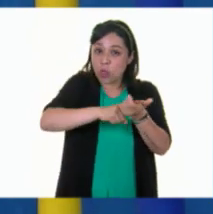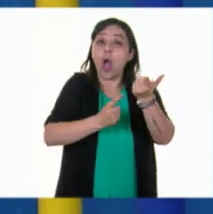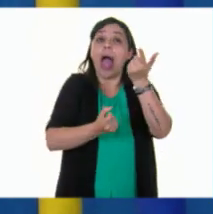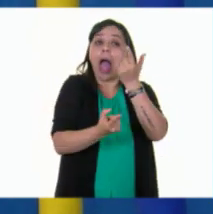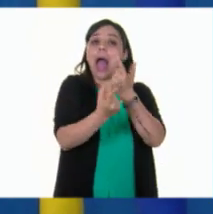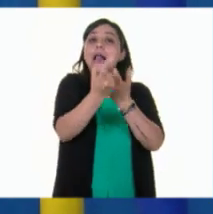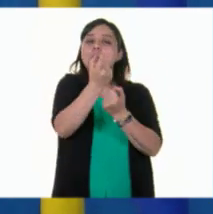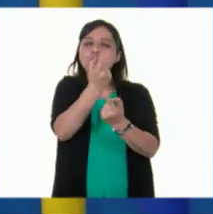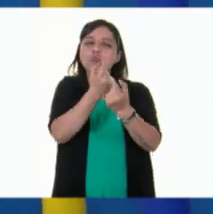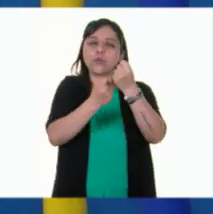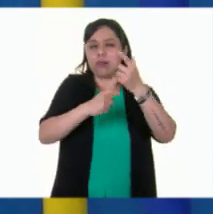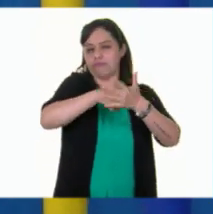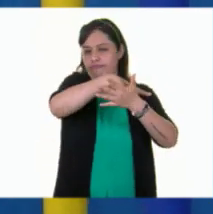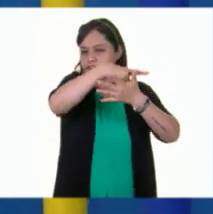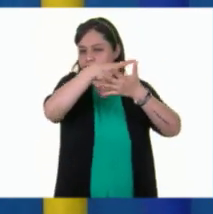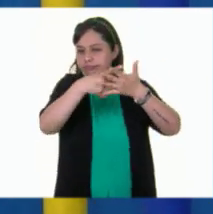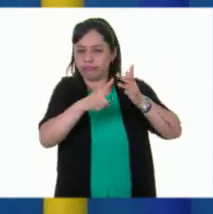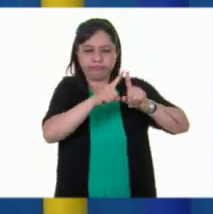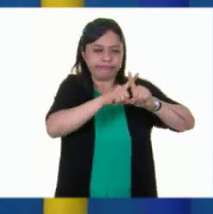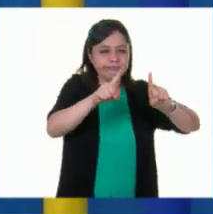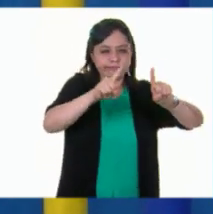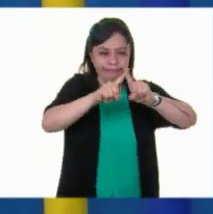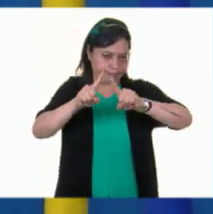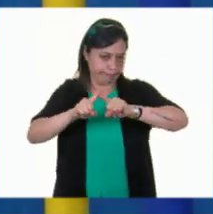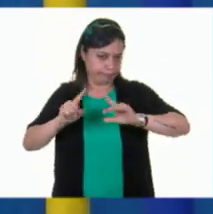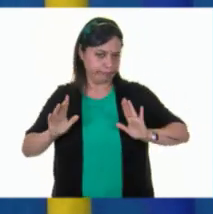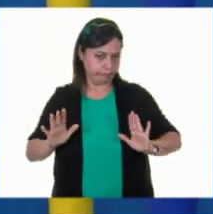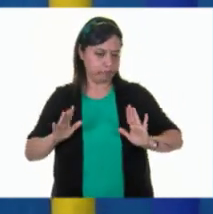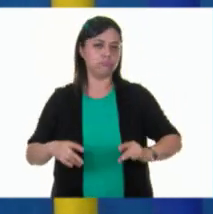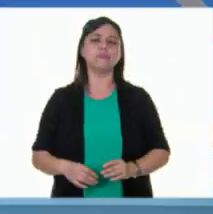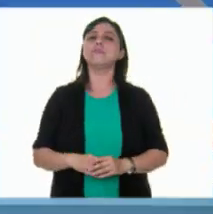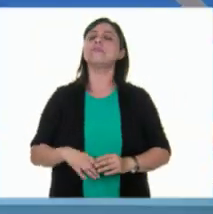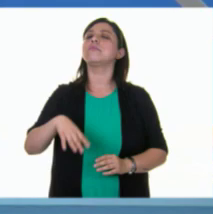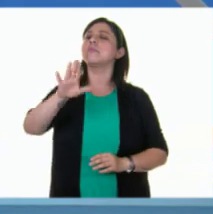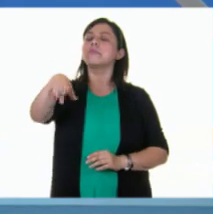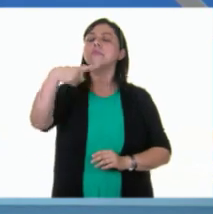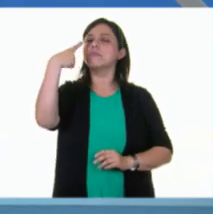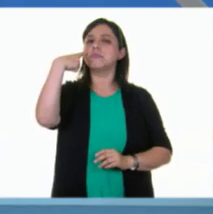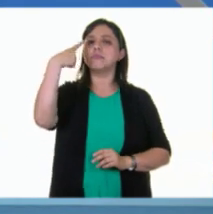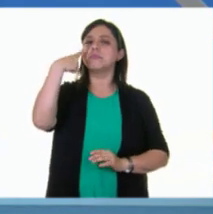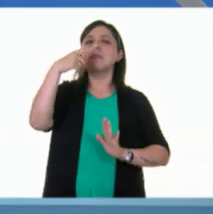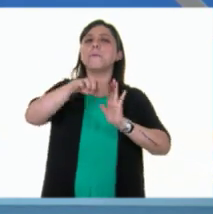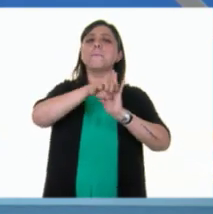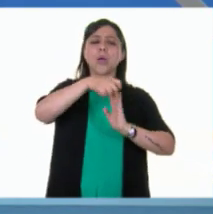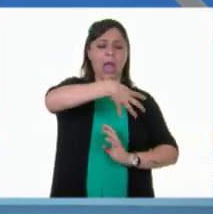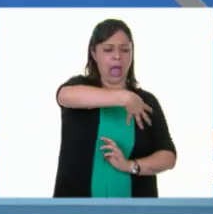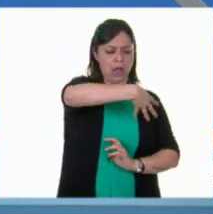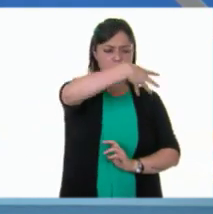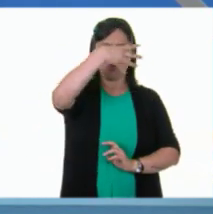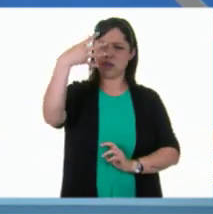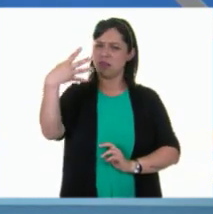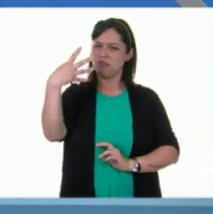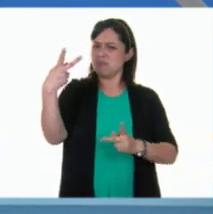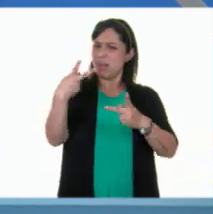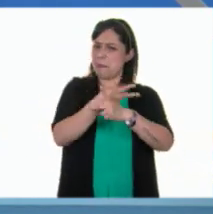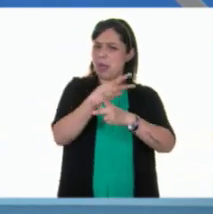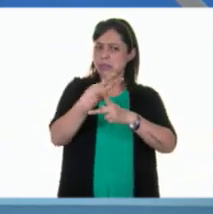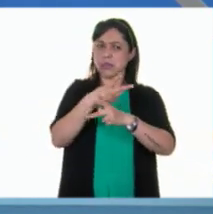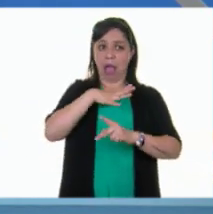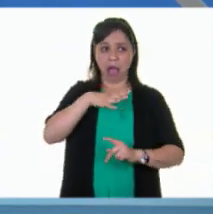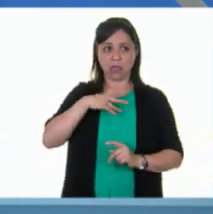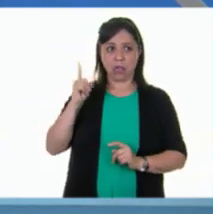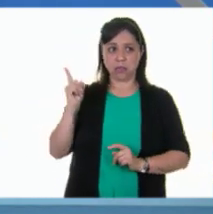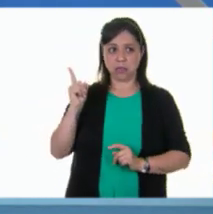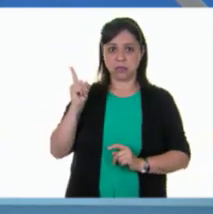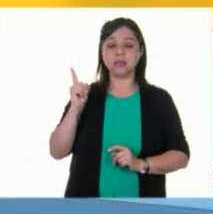algunas peculiaridades o diferencias. Maestra, pero ¿y qué pasa con el arco iris? Que lo tengo aquí.